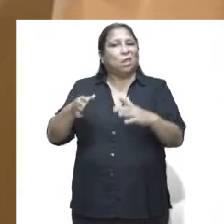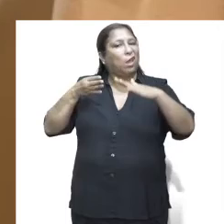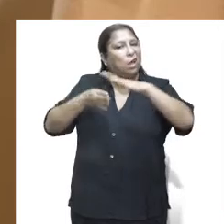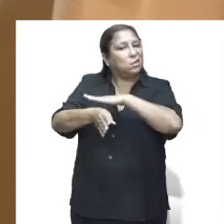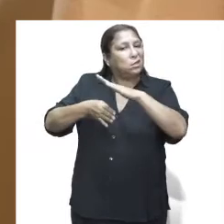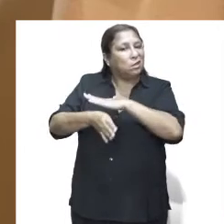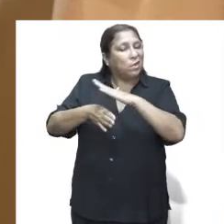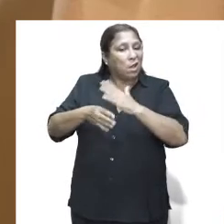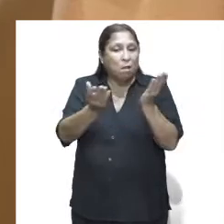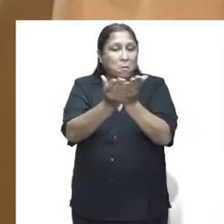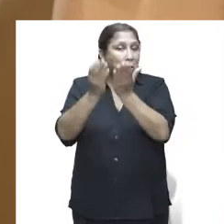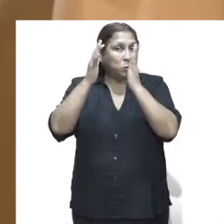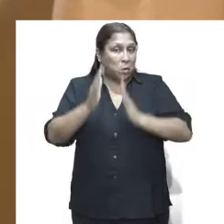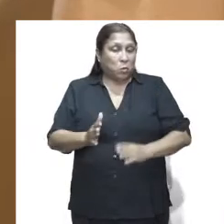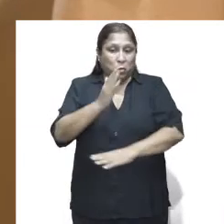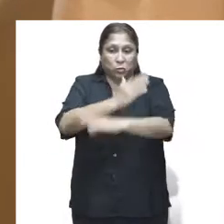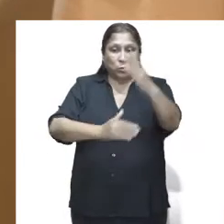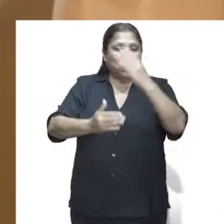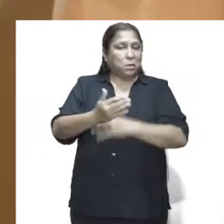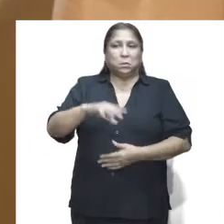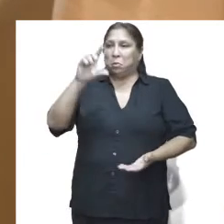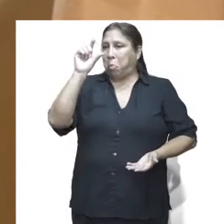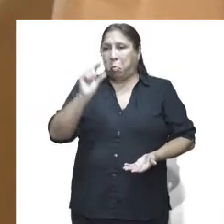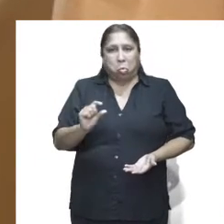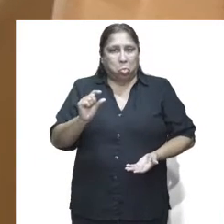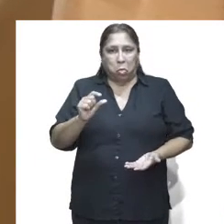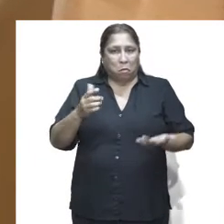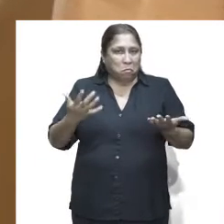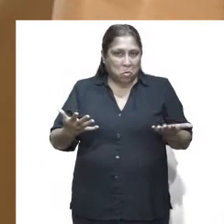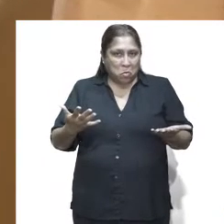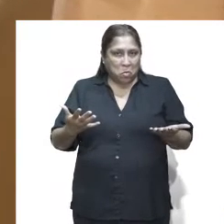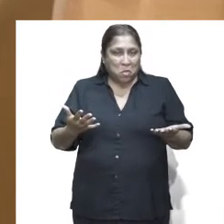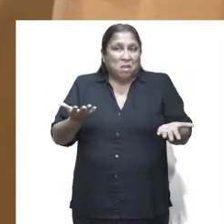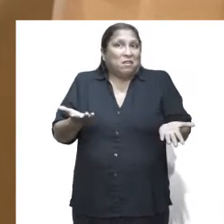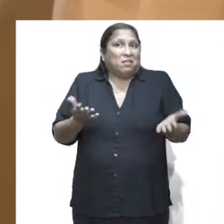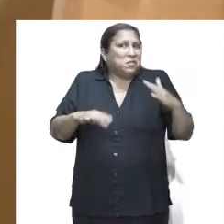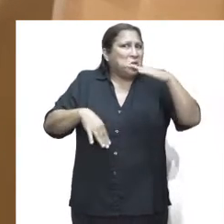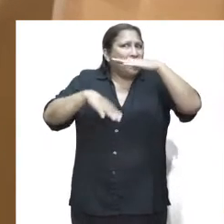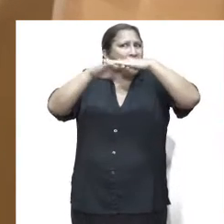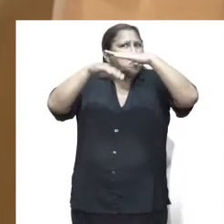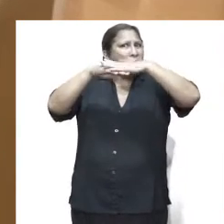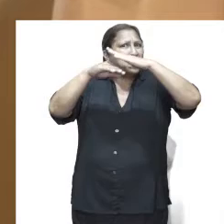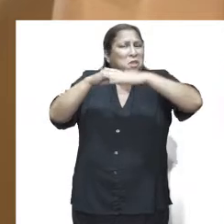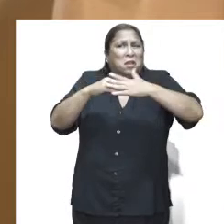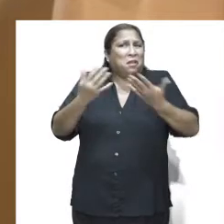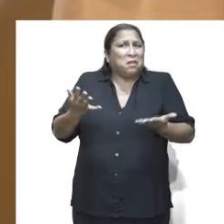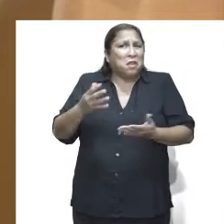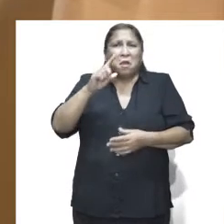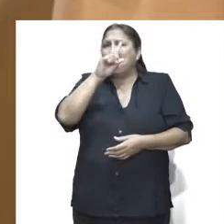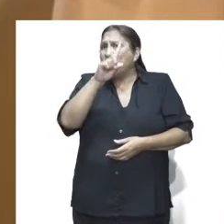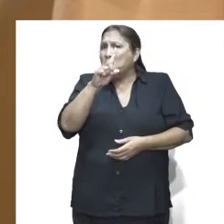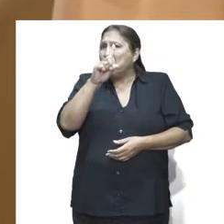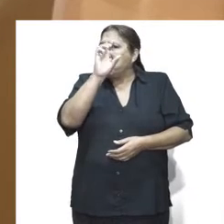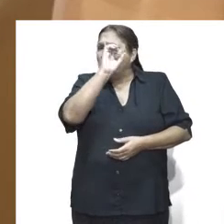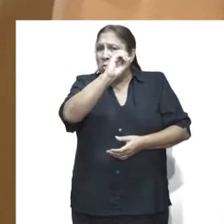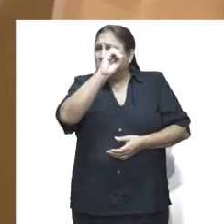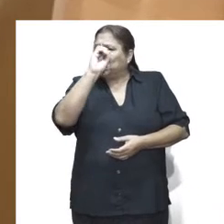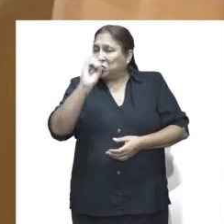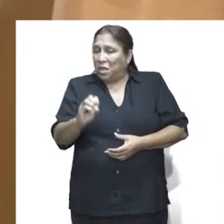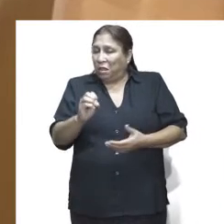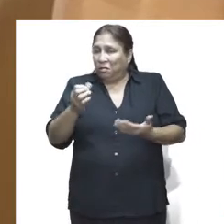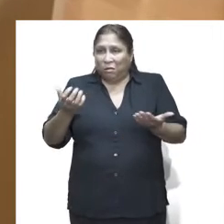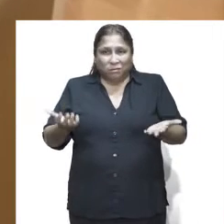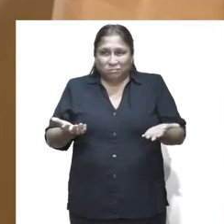los estudiantes con discapacidad es mínimo, ¿no? Y en ese sentido no llega ni a un porcentaje del 1%, ¿no?